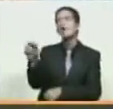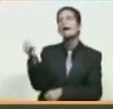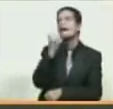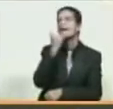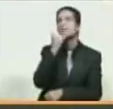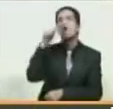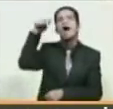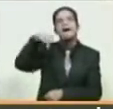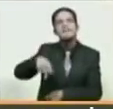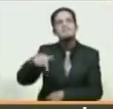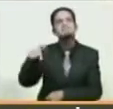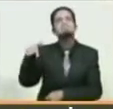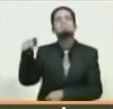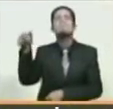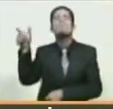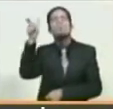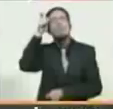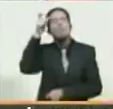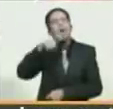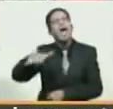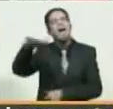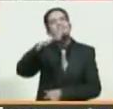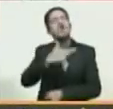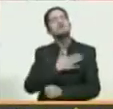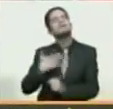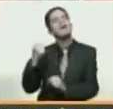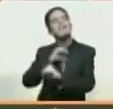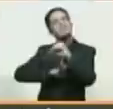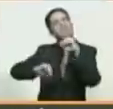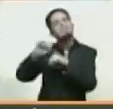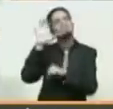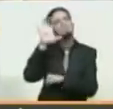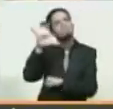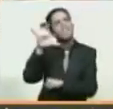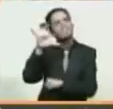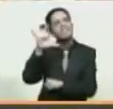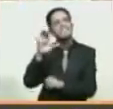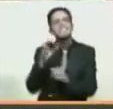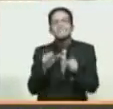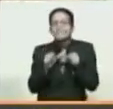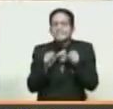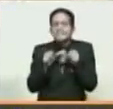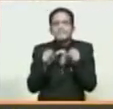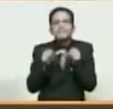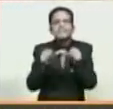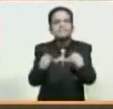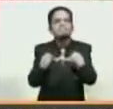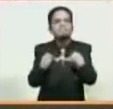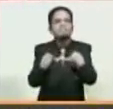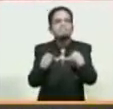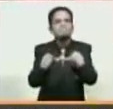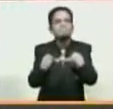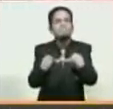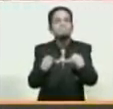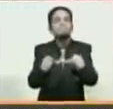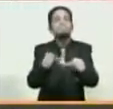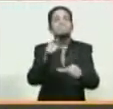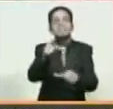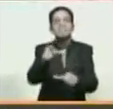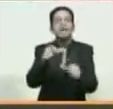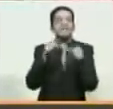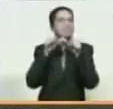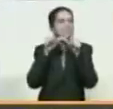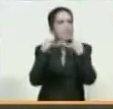aquí hay pueblo para defender a esta patria de forma infinita, de forma irrenunciable, de forma